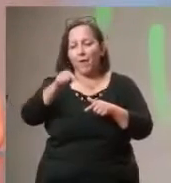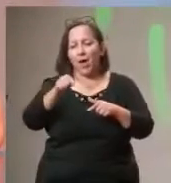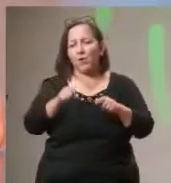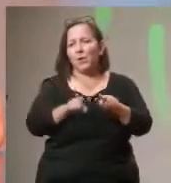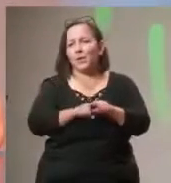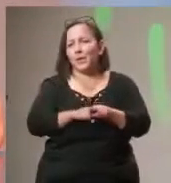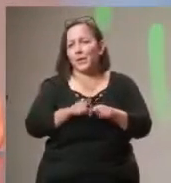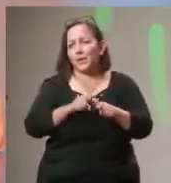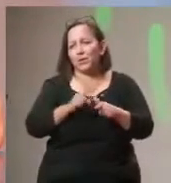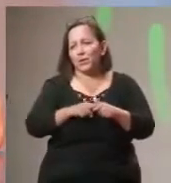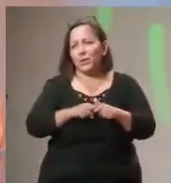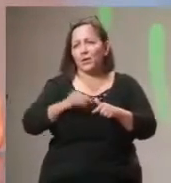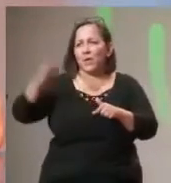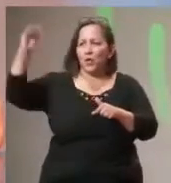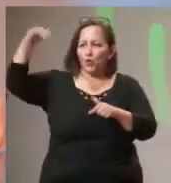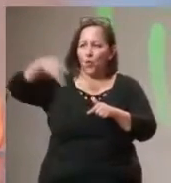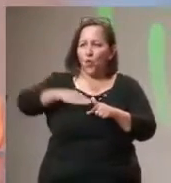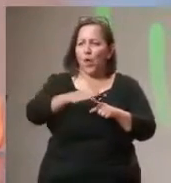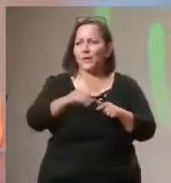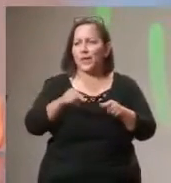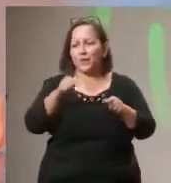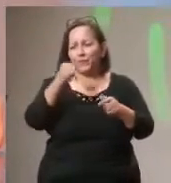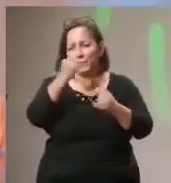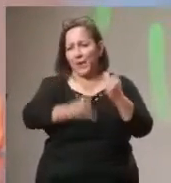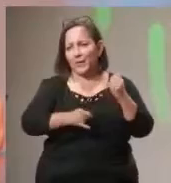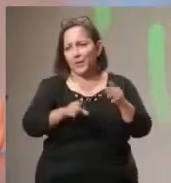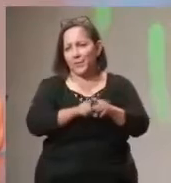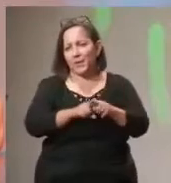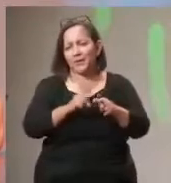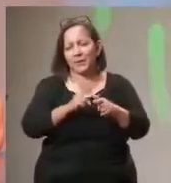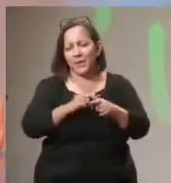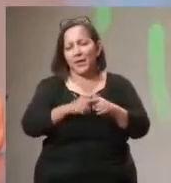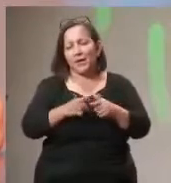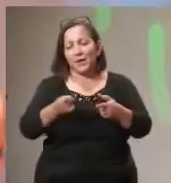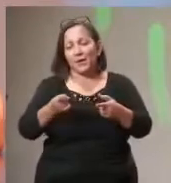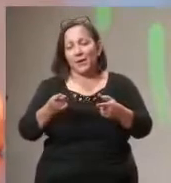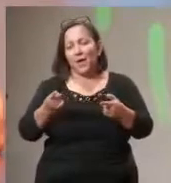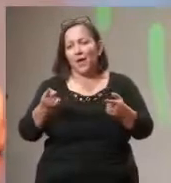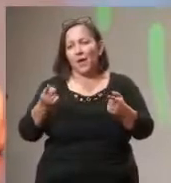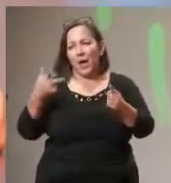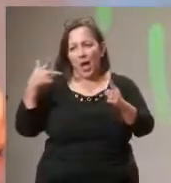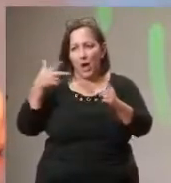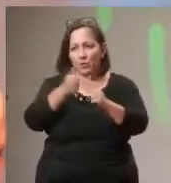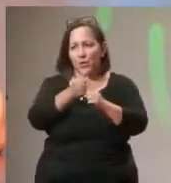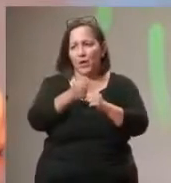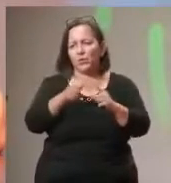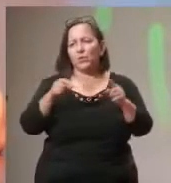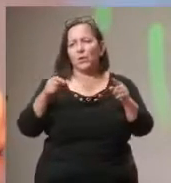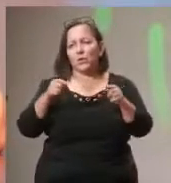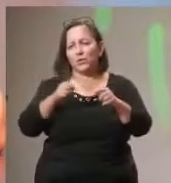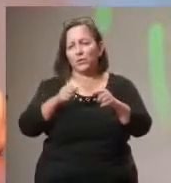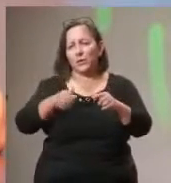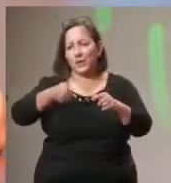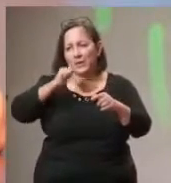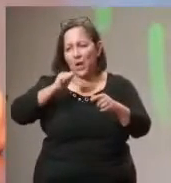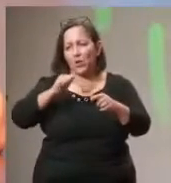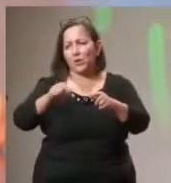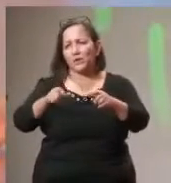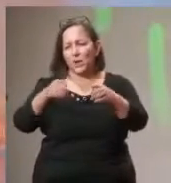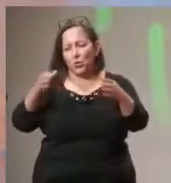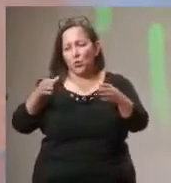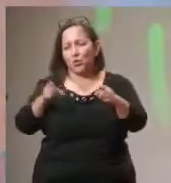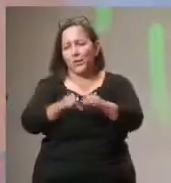tenemos un problema espacial de aguas residuales que está afectando los acuíferos, pero que también evidentemente afecta a las